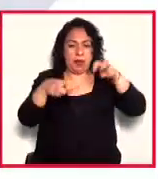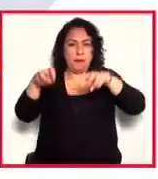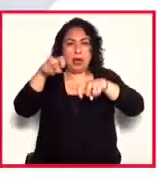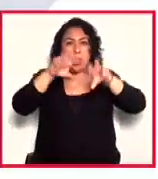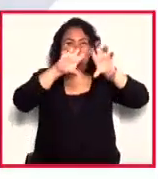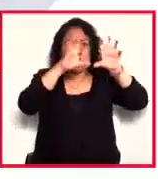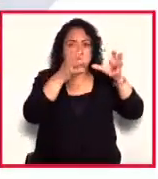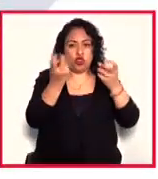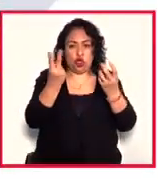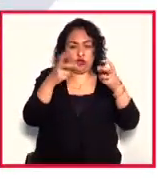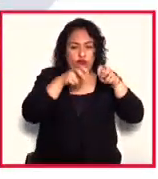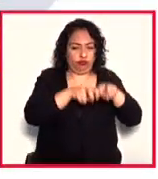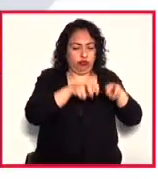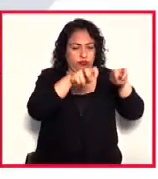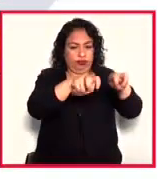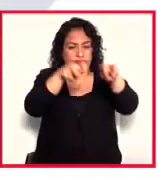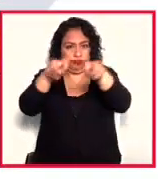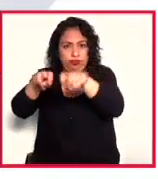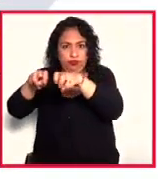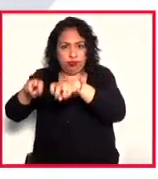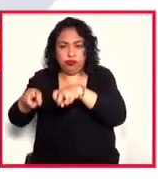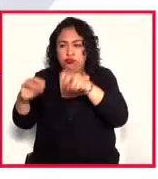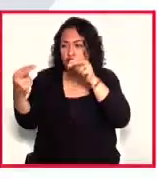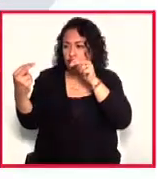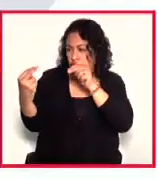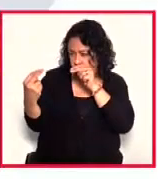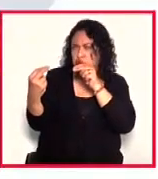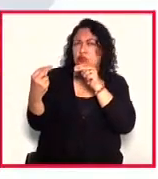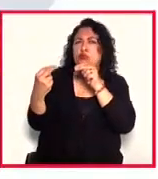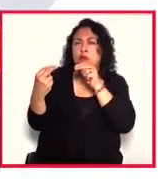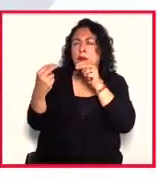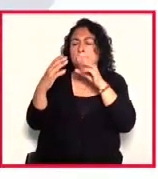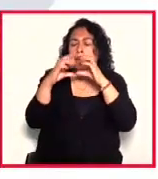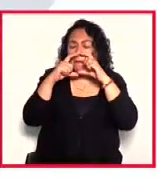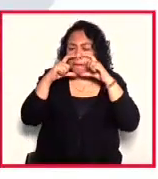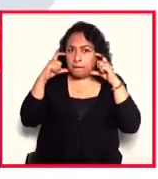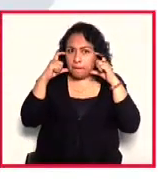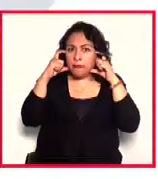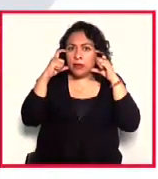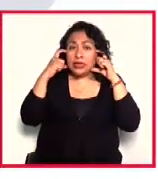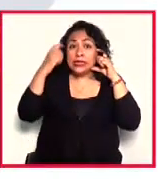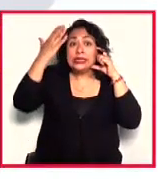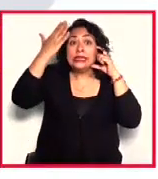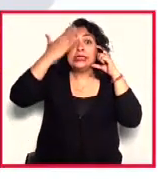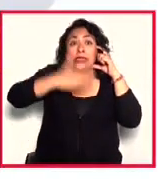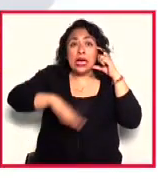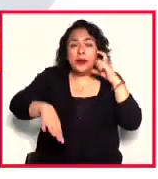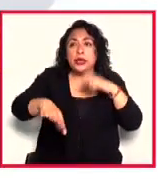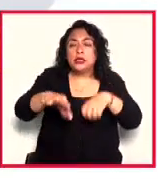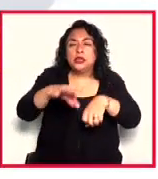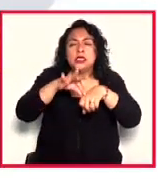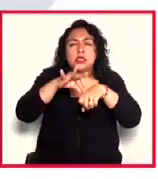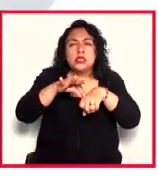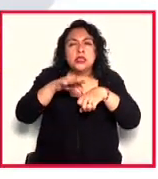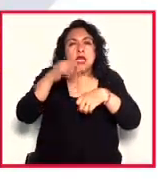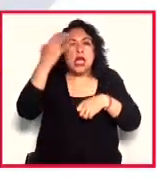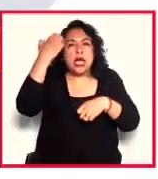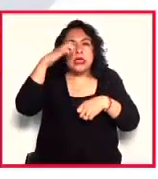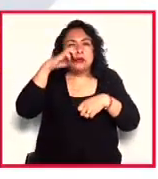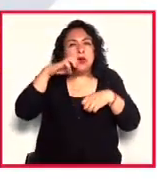dos, te puedes ver a los ojos con alguien, con tu tapabocas, y sabes que estás viviendo una experiencia